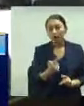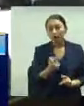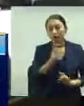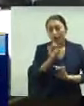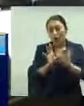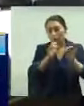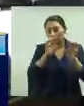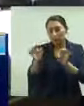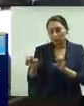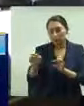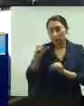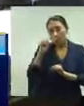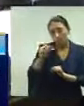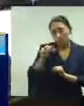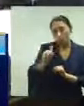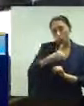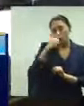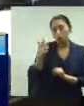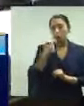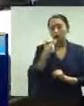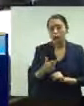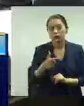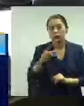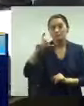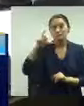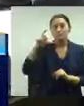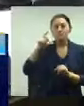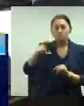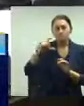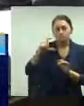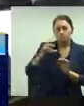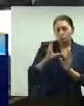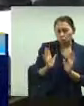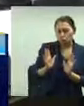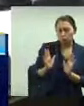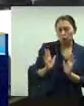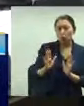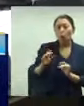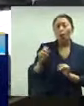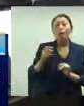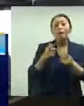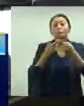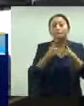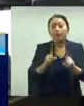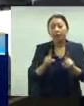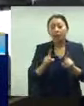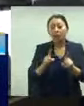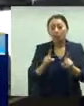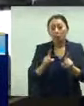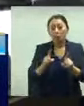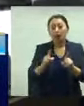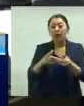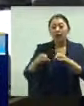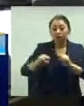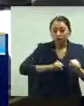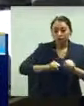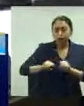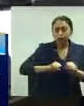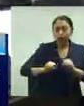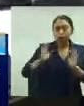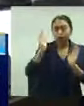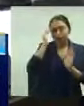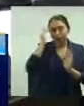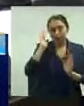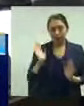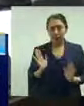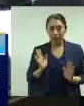pero nadie está del otro lado en la parte de la ejecución, y en la ejecución uno sabe las capacidades donde dan, la construcción, y más